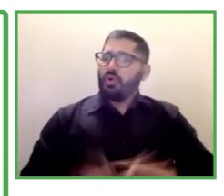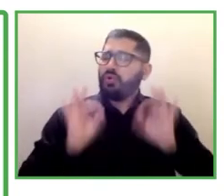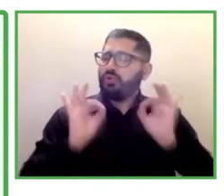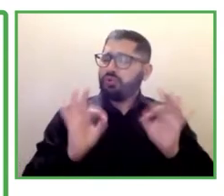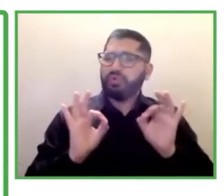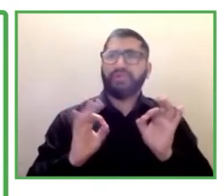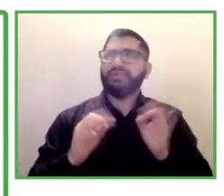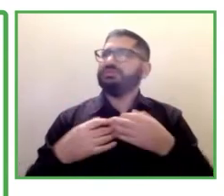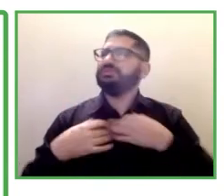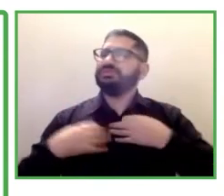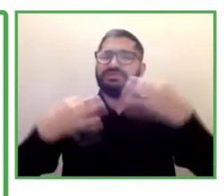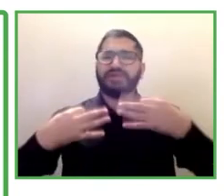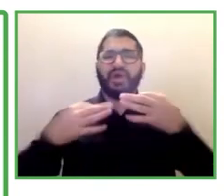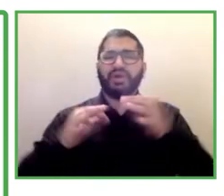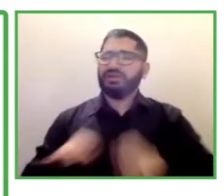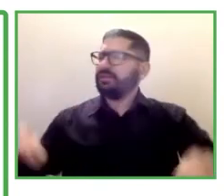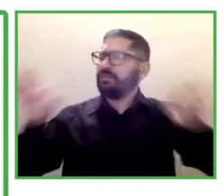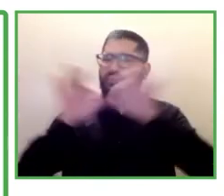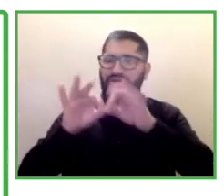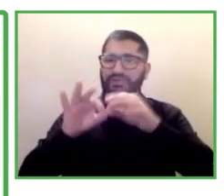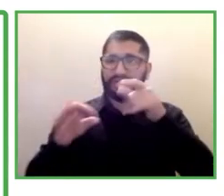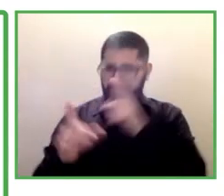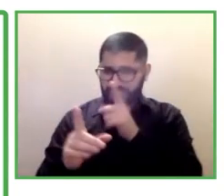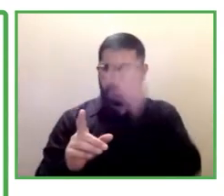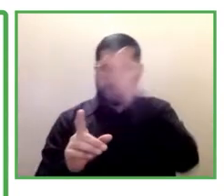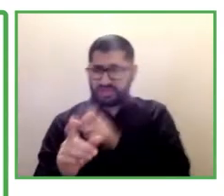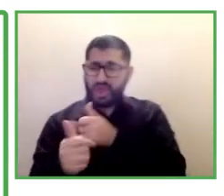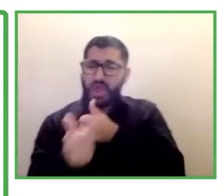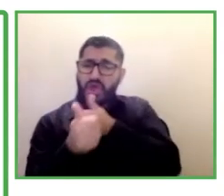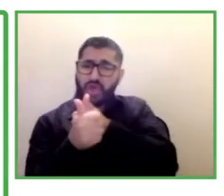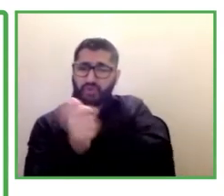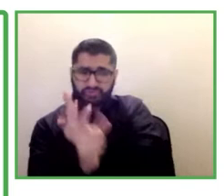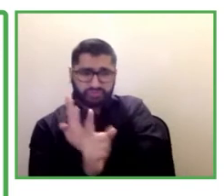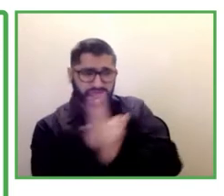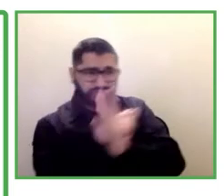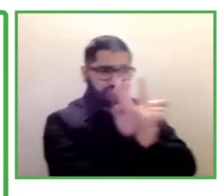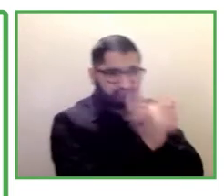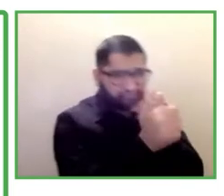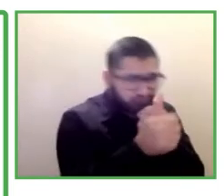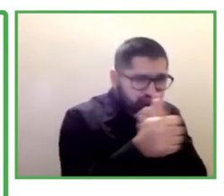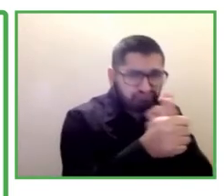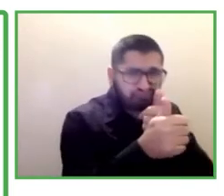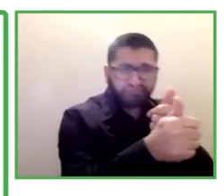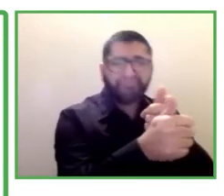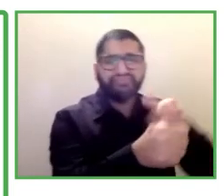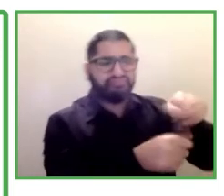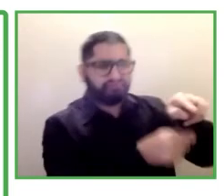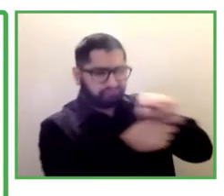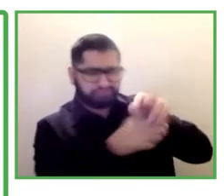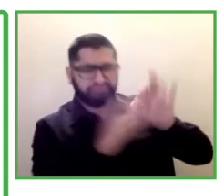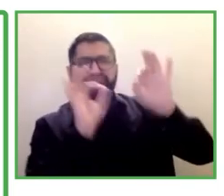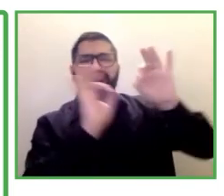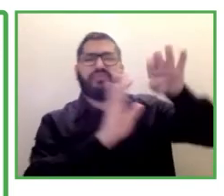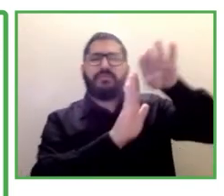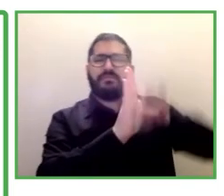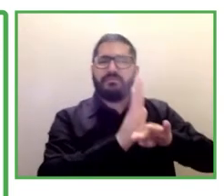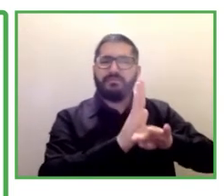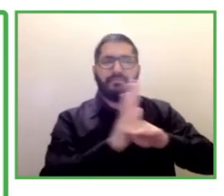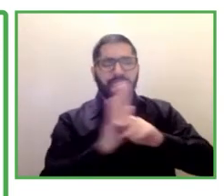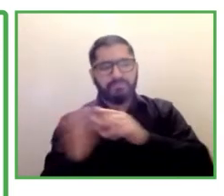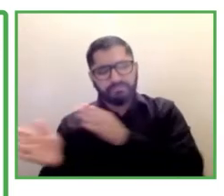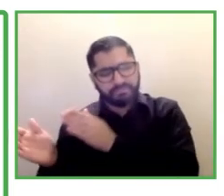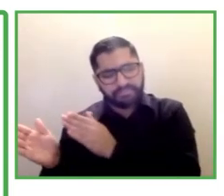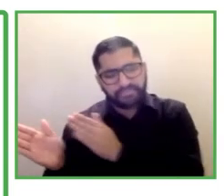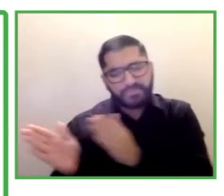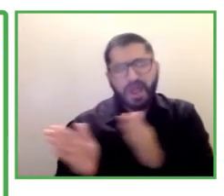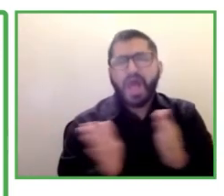va y lo deja de forma independiente. Esto es muy bueno y es diferente a otros programas que tenemos en nuestra área que son parecidos, de